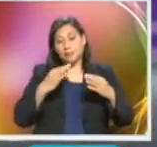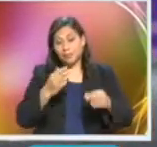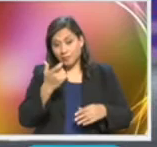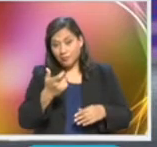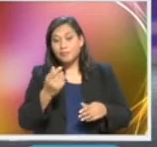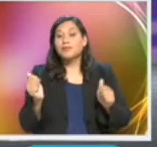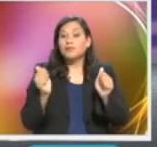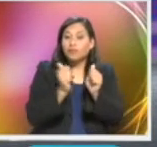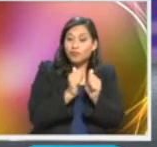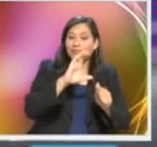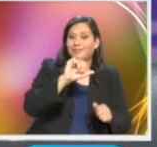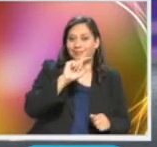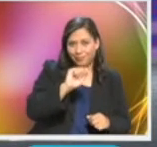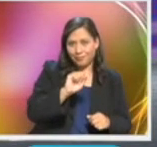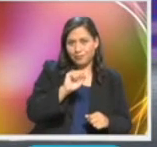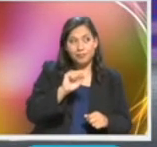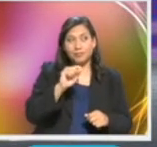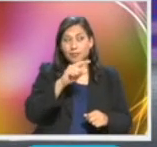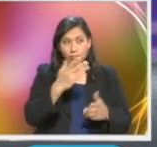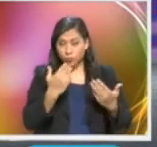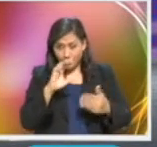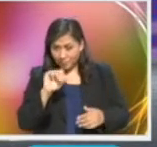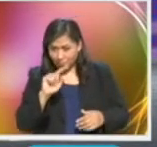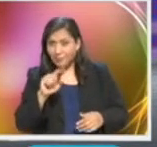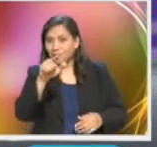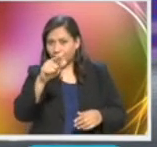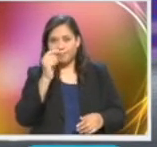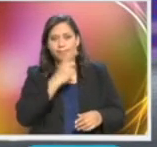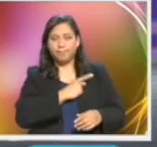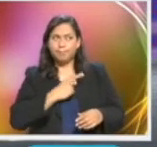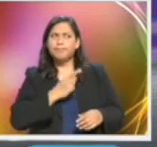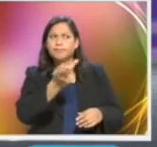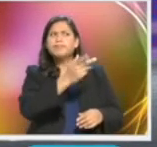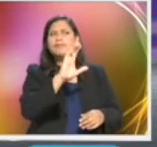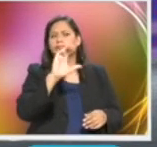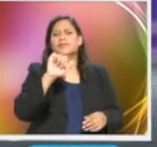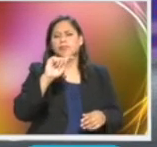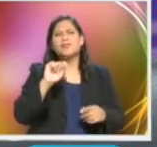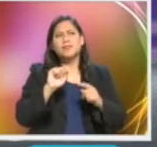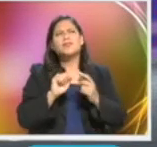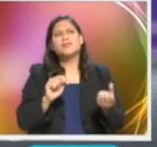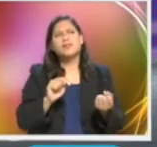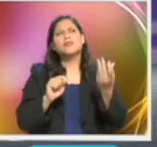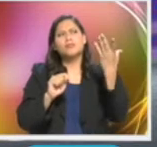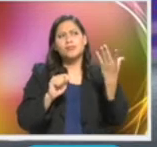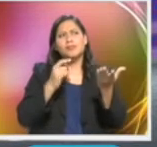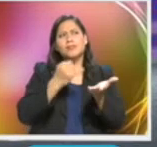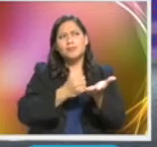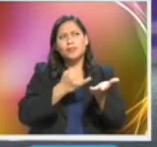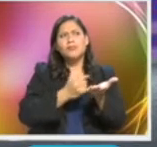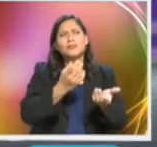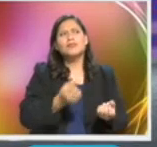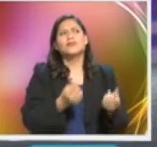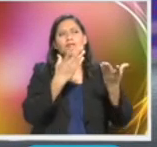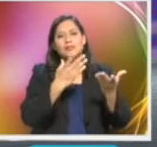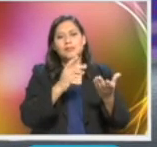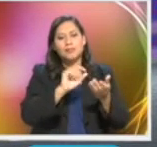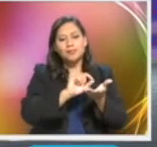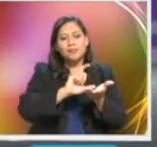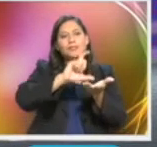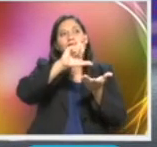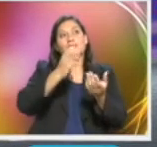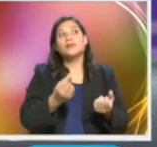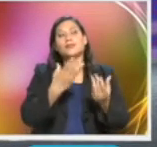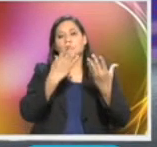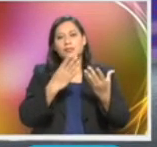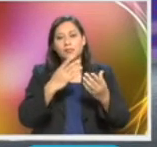el CAT, es por obligación. Y si no viene, entonces tú debes de preguntar, oye, ¿cuál es el CAT de este crédito? Entonces ahí ya te van a decir, o sea, si